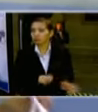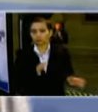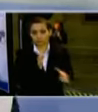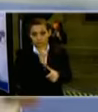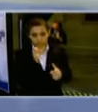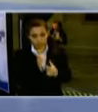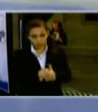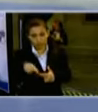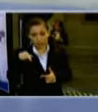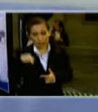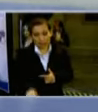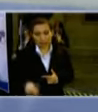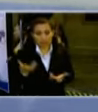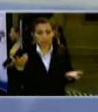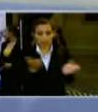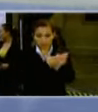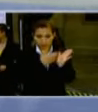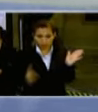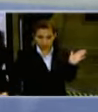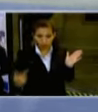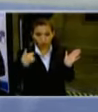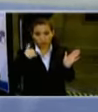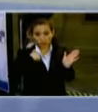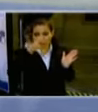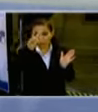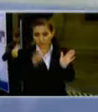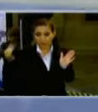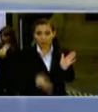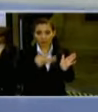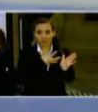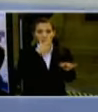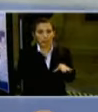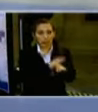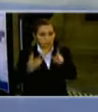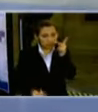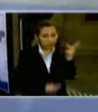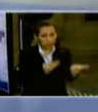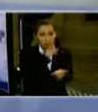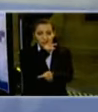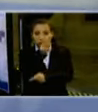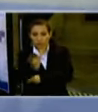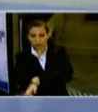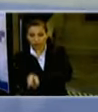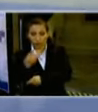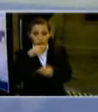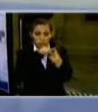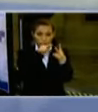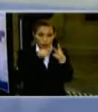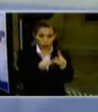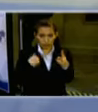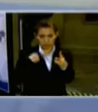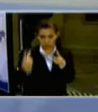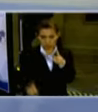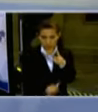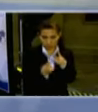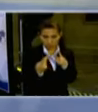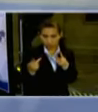Entonces, a partir de este contexto, yo en realidad les traigo más preguntas que respuestas. Dos serían mis